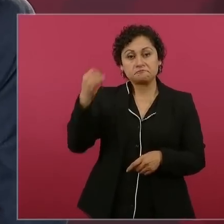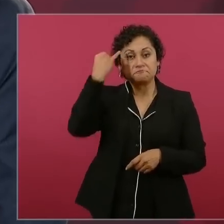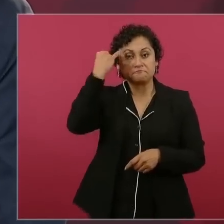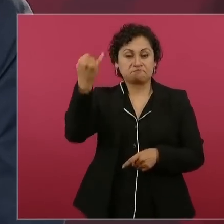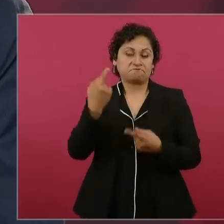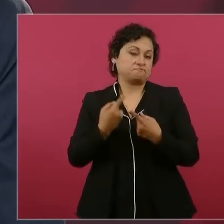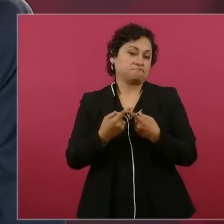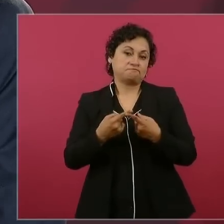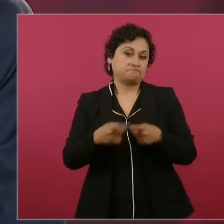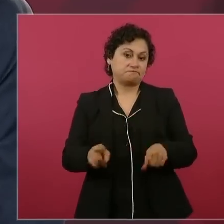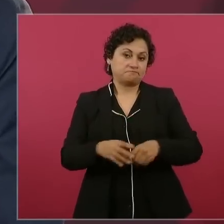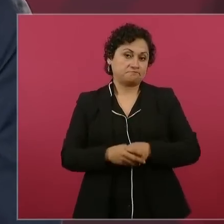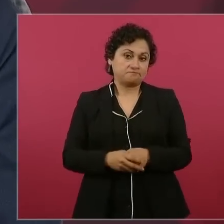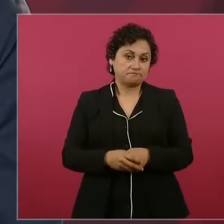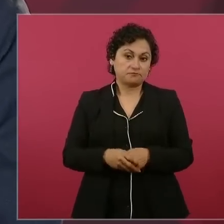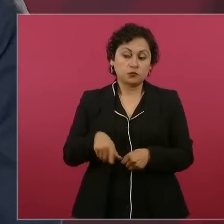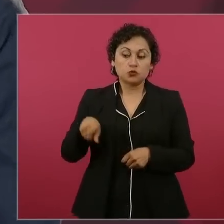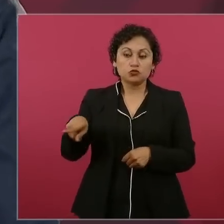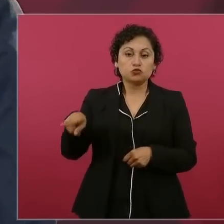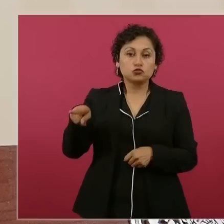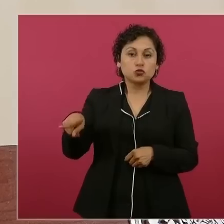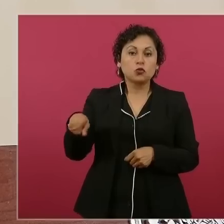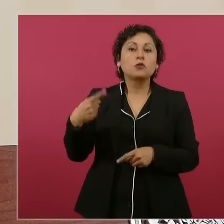para los jueces no es el pueblo el amo,